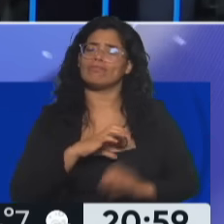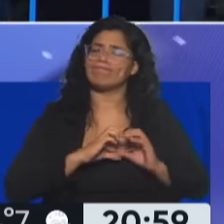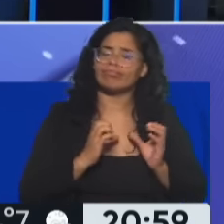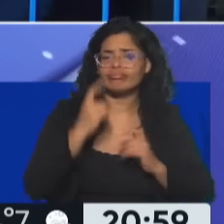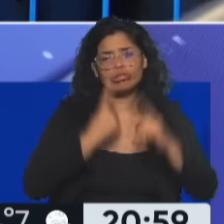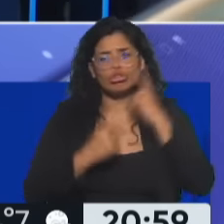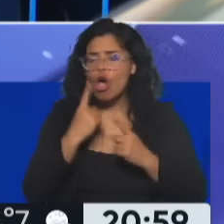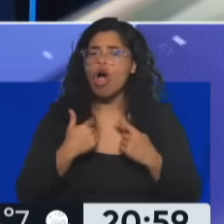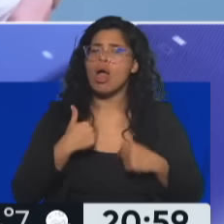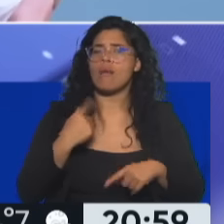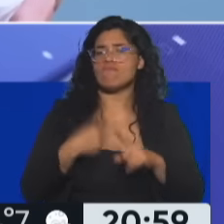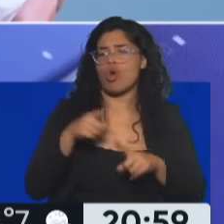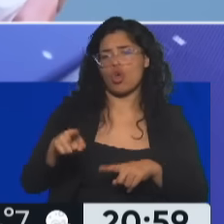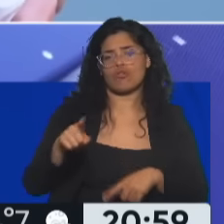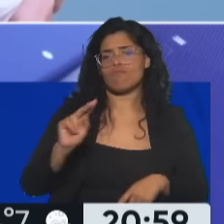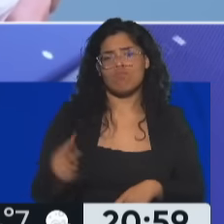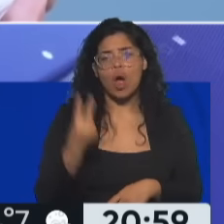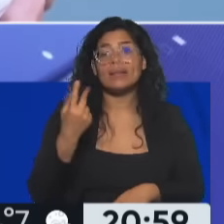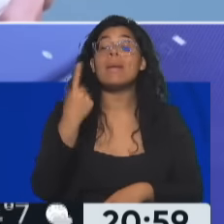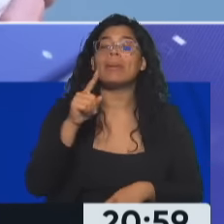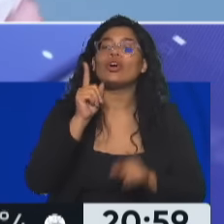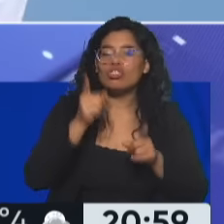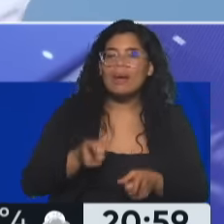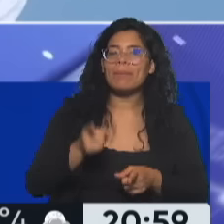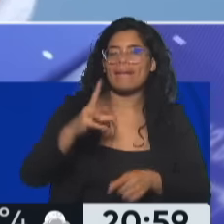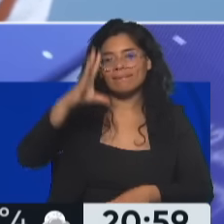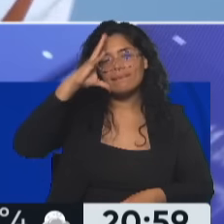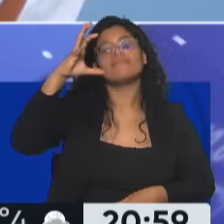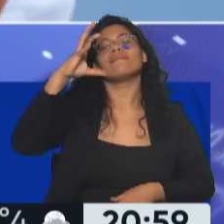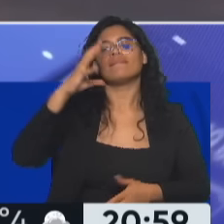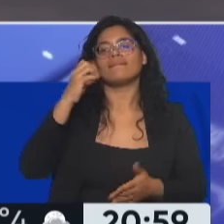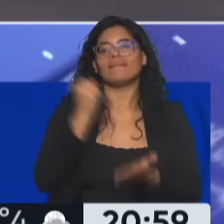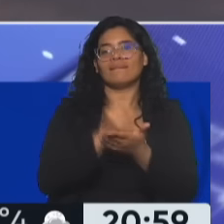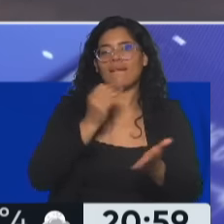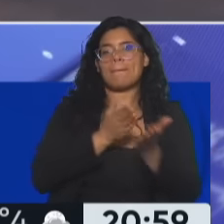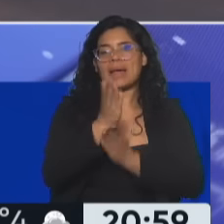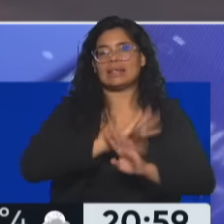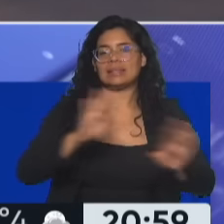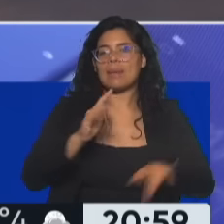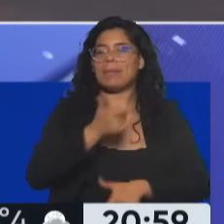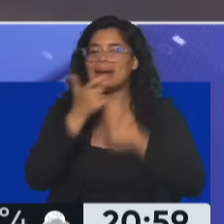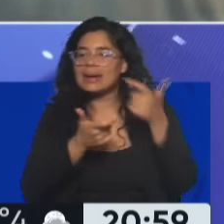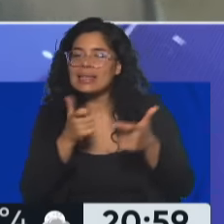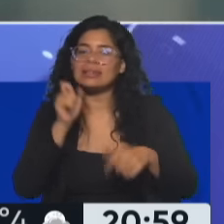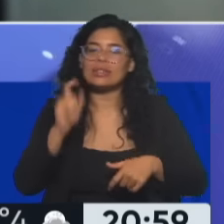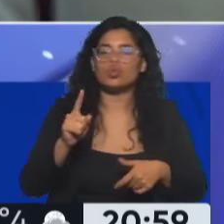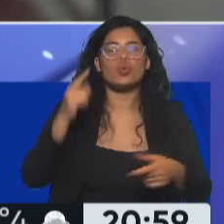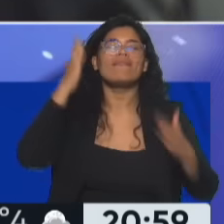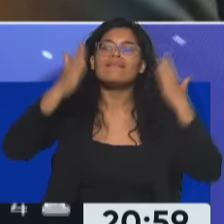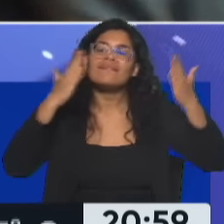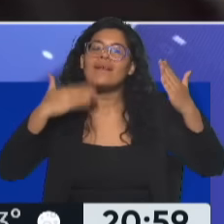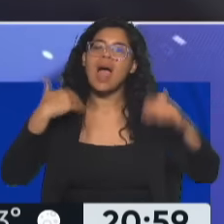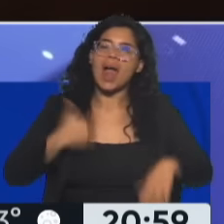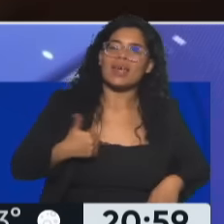también celebramos su vida. Recordaremos sus risas, su mirada siempre distinta, sus ideales por una Argentina mejor. Muchos políticos